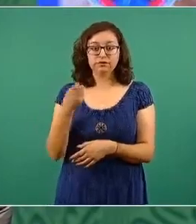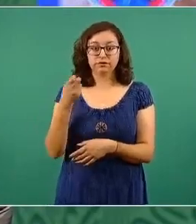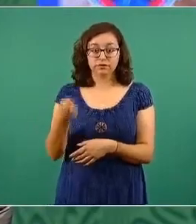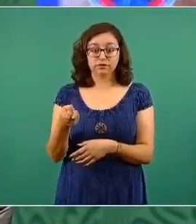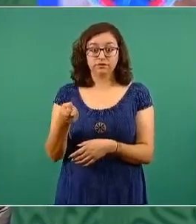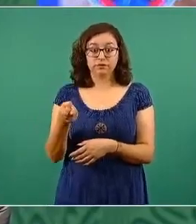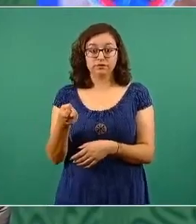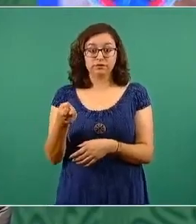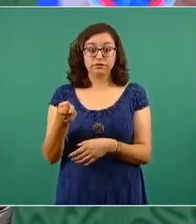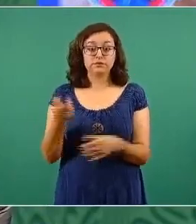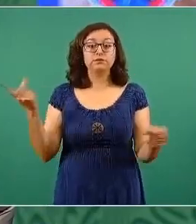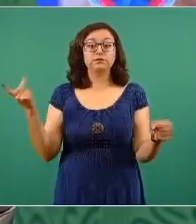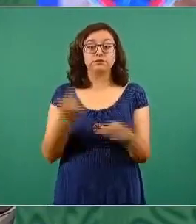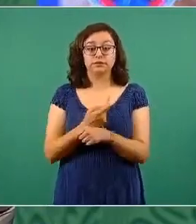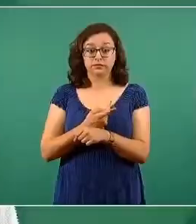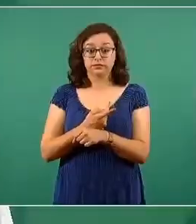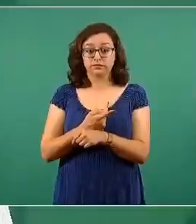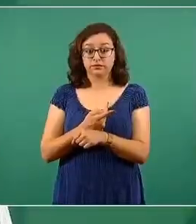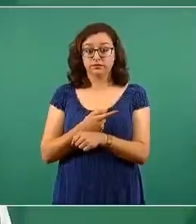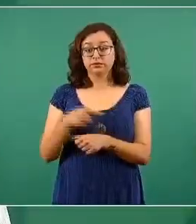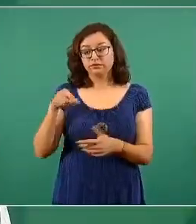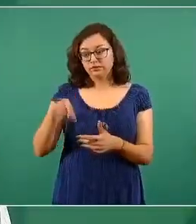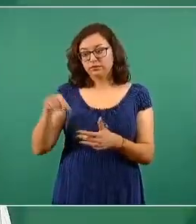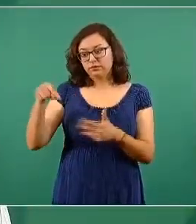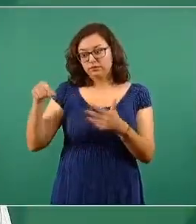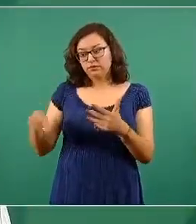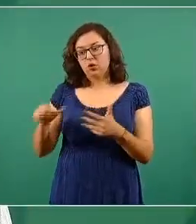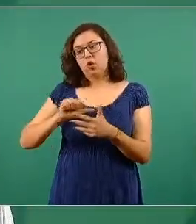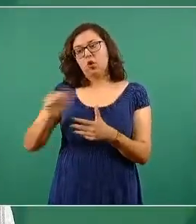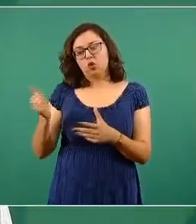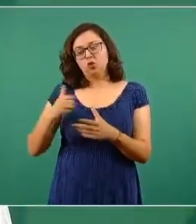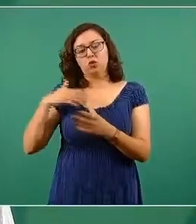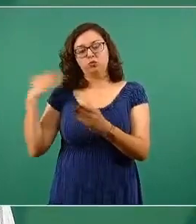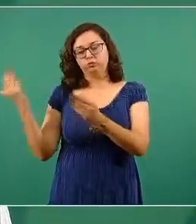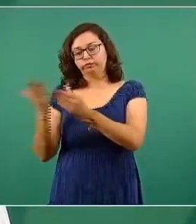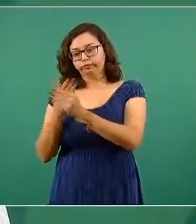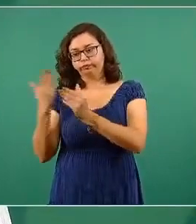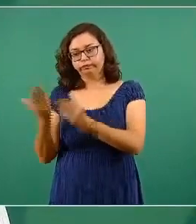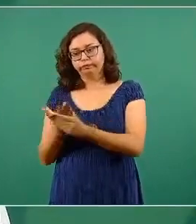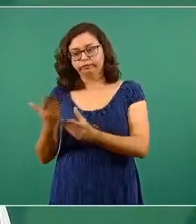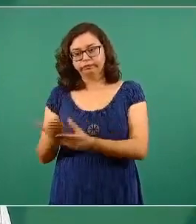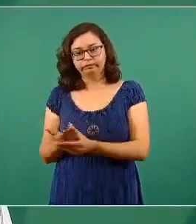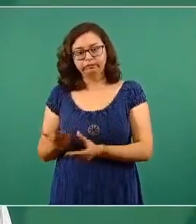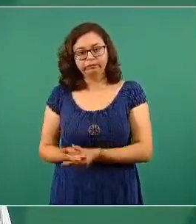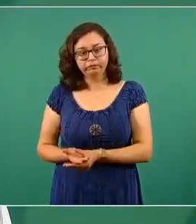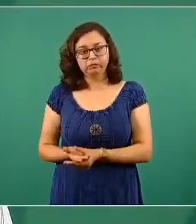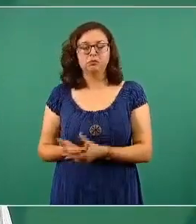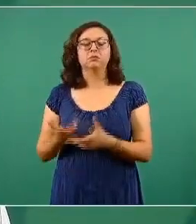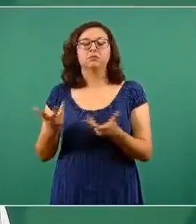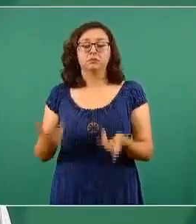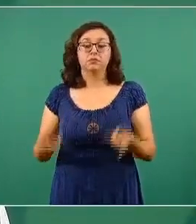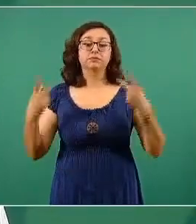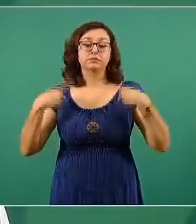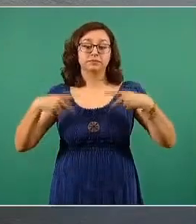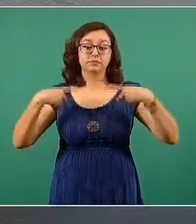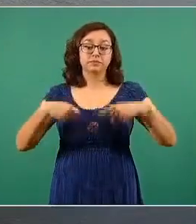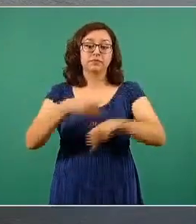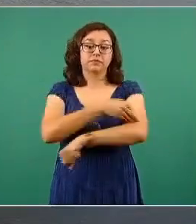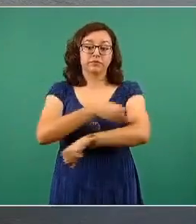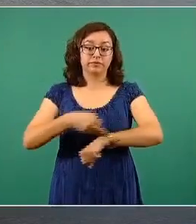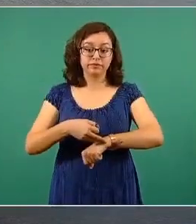vez pues obviamente detona otro tipo de documentaciones y permite a las personas, a los deudos en este